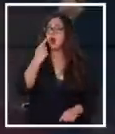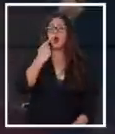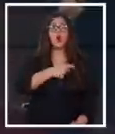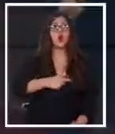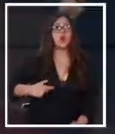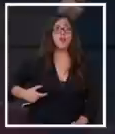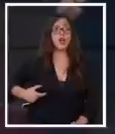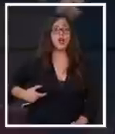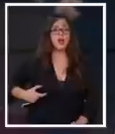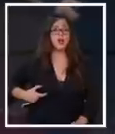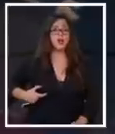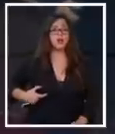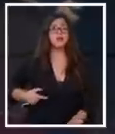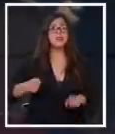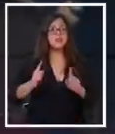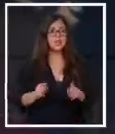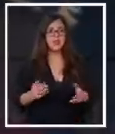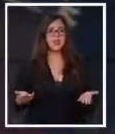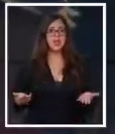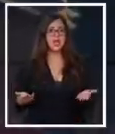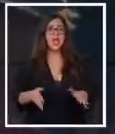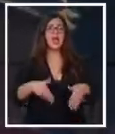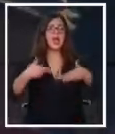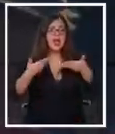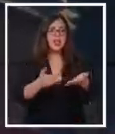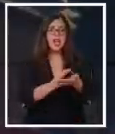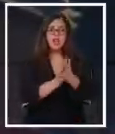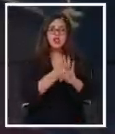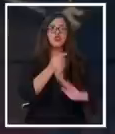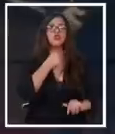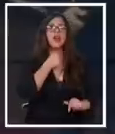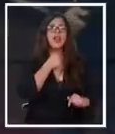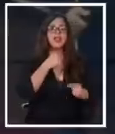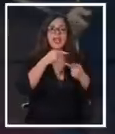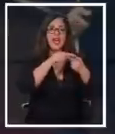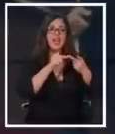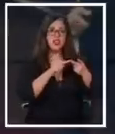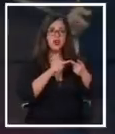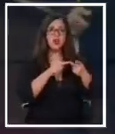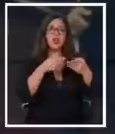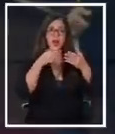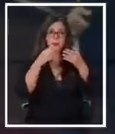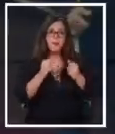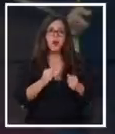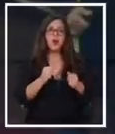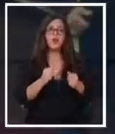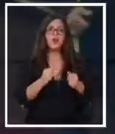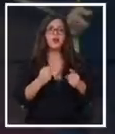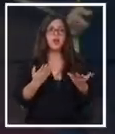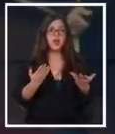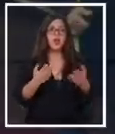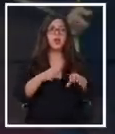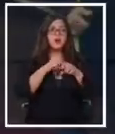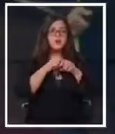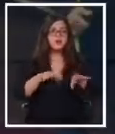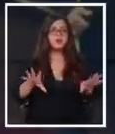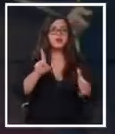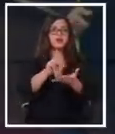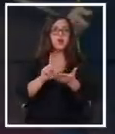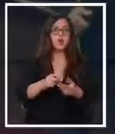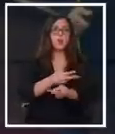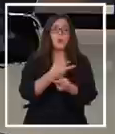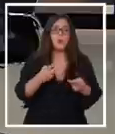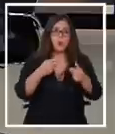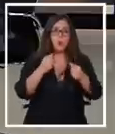tiene que entregar todas las garantías a ambas opciones para que puedan desplegarse en el espacio público y que lo puedan hacer